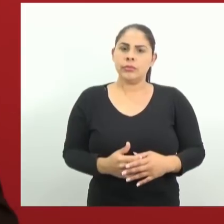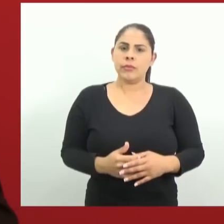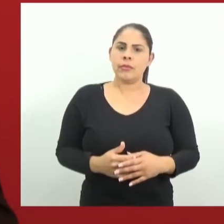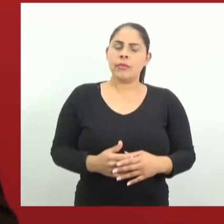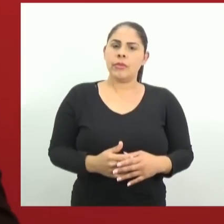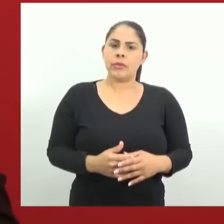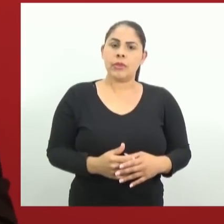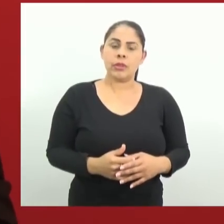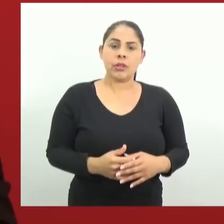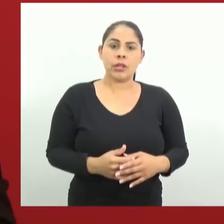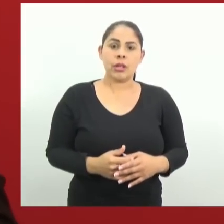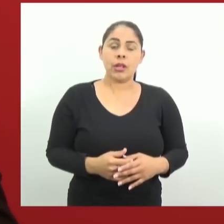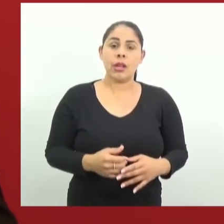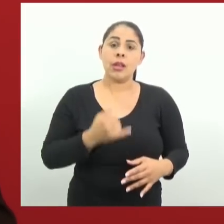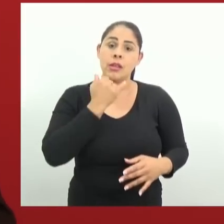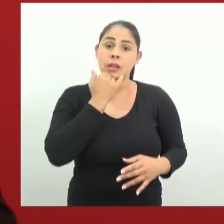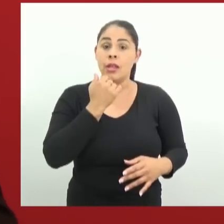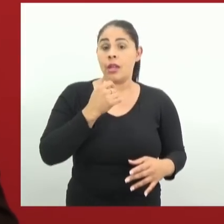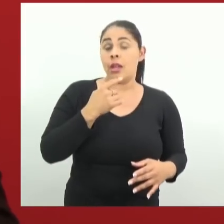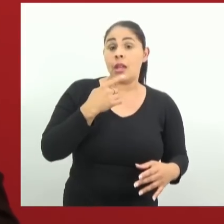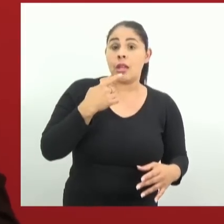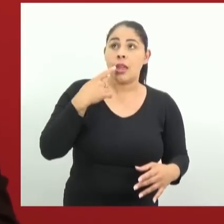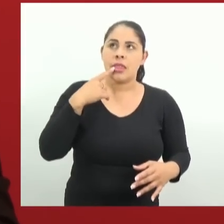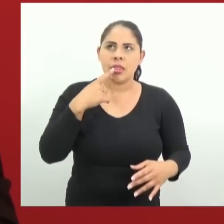Y cuando dice en español, vino una voz del cielo,